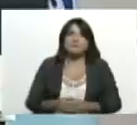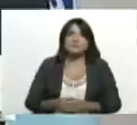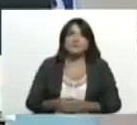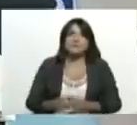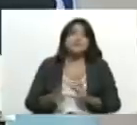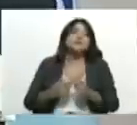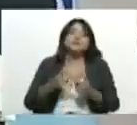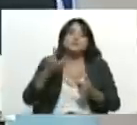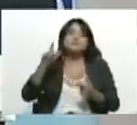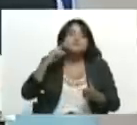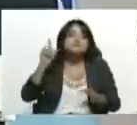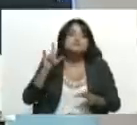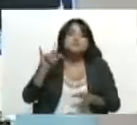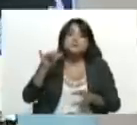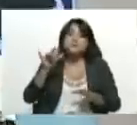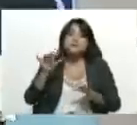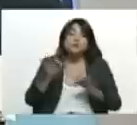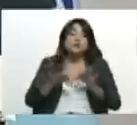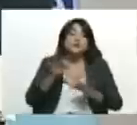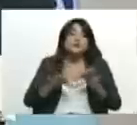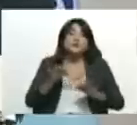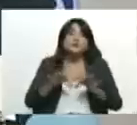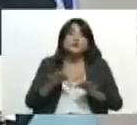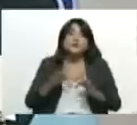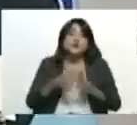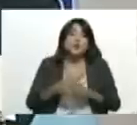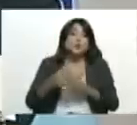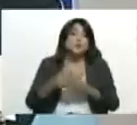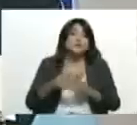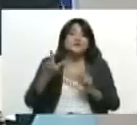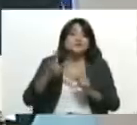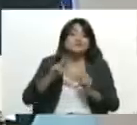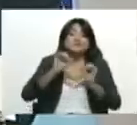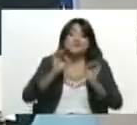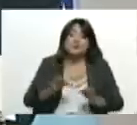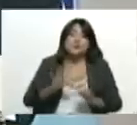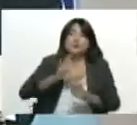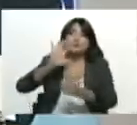justicia estadounidense va por él lo está señalando